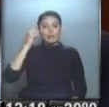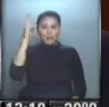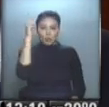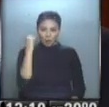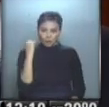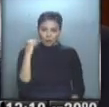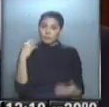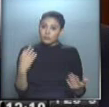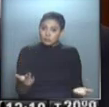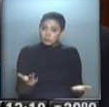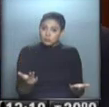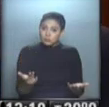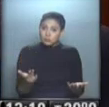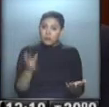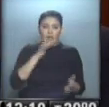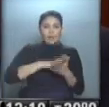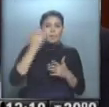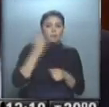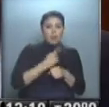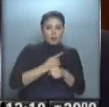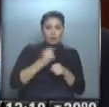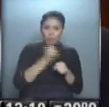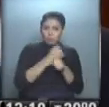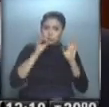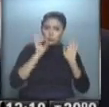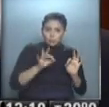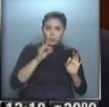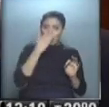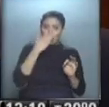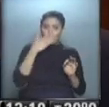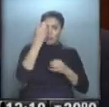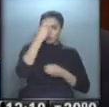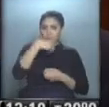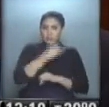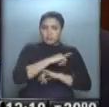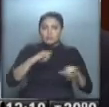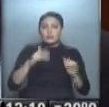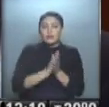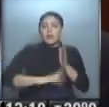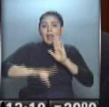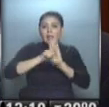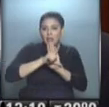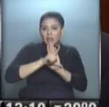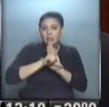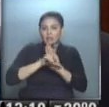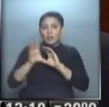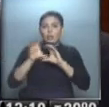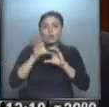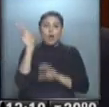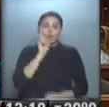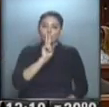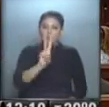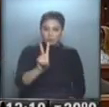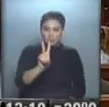decir, después de la sanción y de la publicación de la Ley de Medios